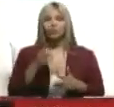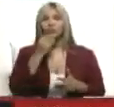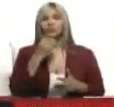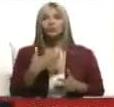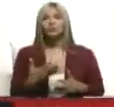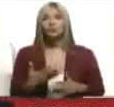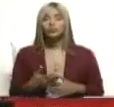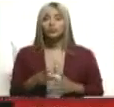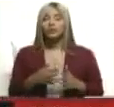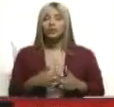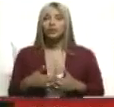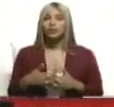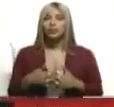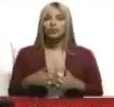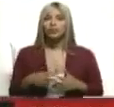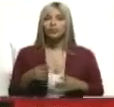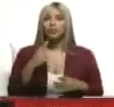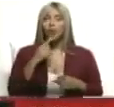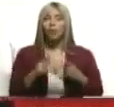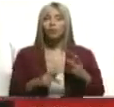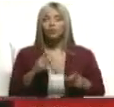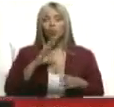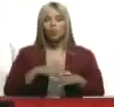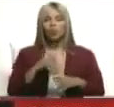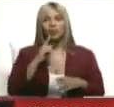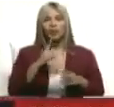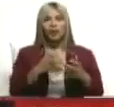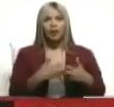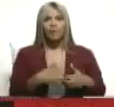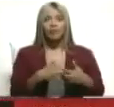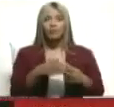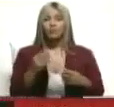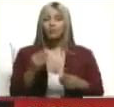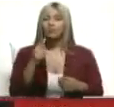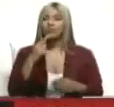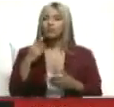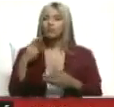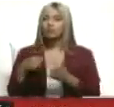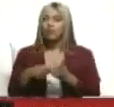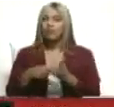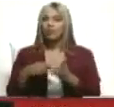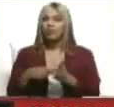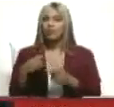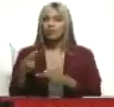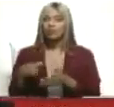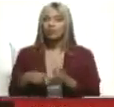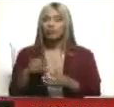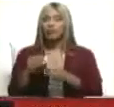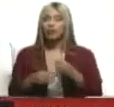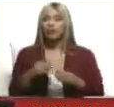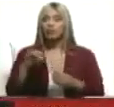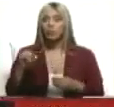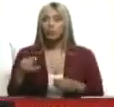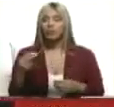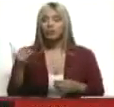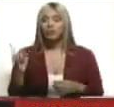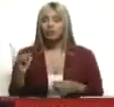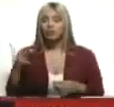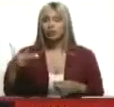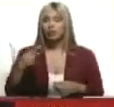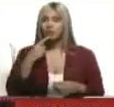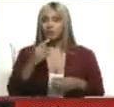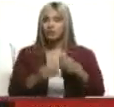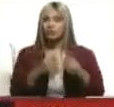en Estados Unidos hay toda una serie de procesos porque recuerda que la empresa está muy demandada. Es decir, sí. La operación que hizo José Ignacio Hernández, y quiero